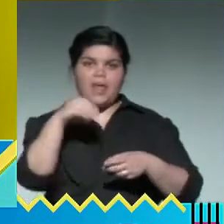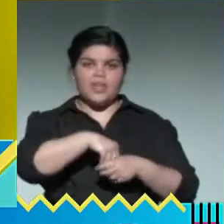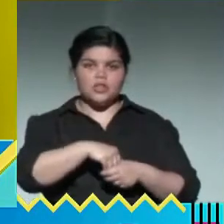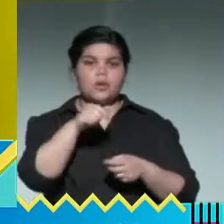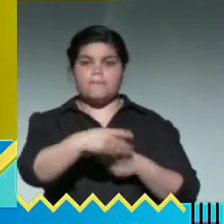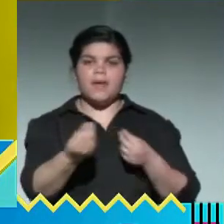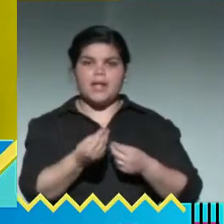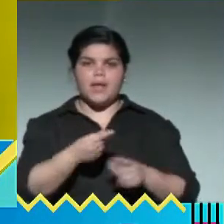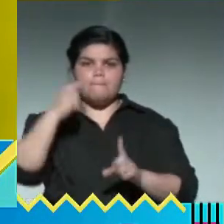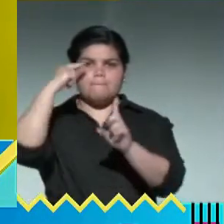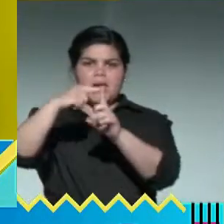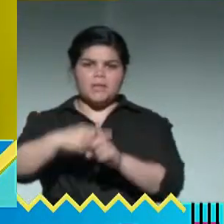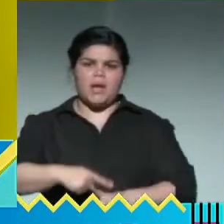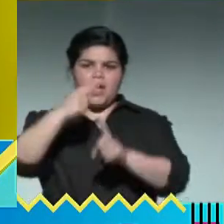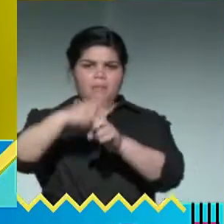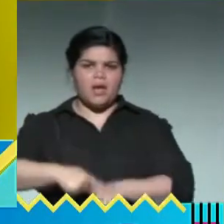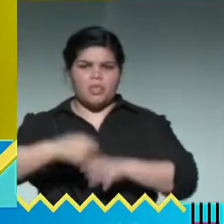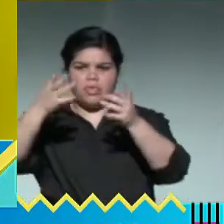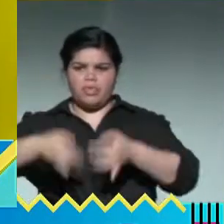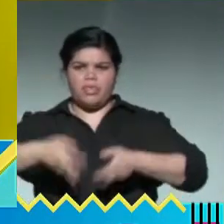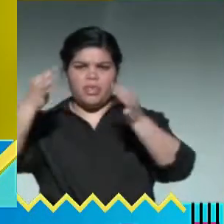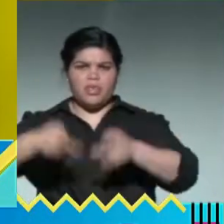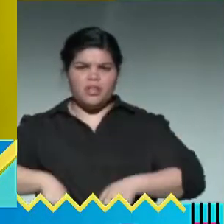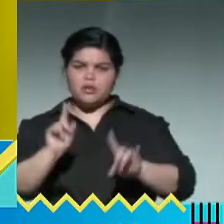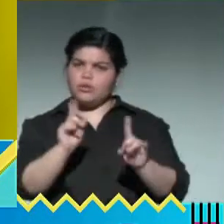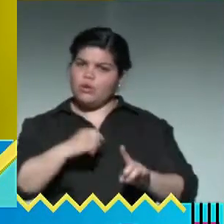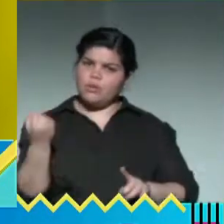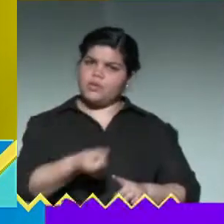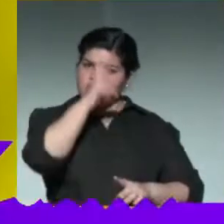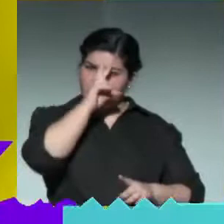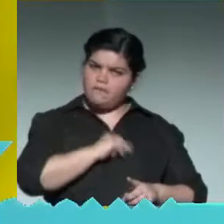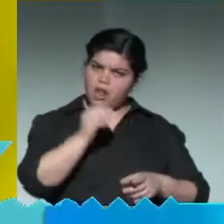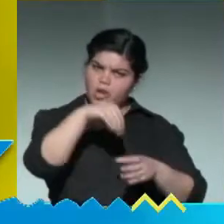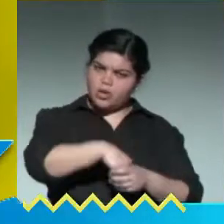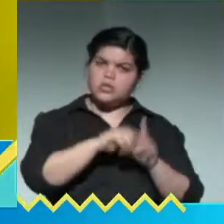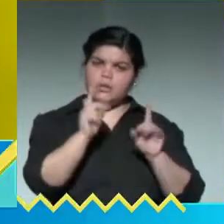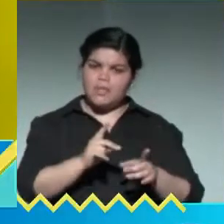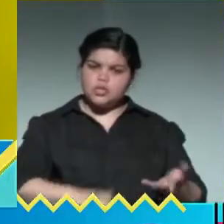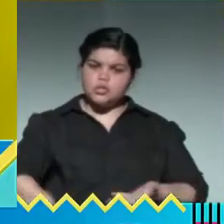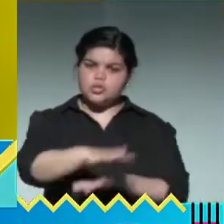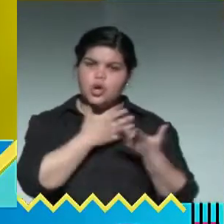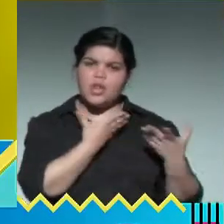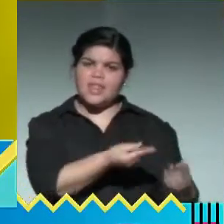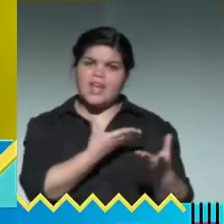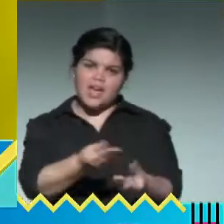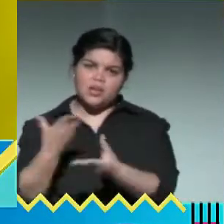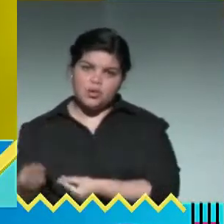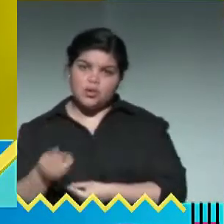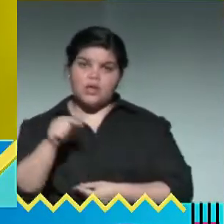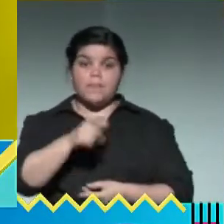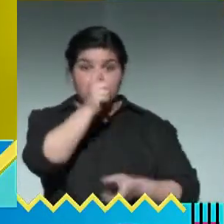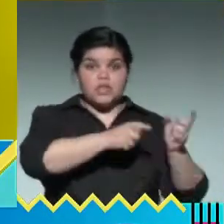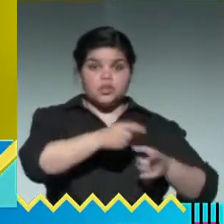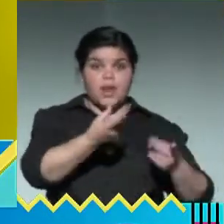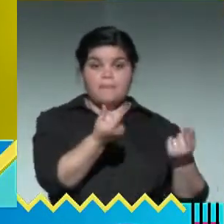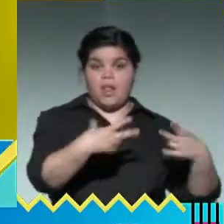y eso no puede pasar. Nosotros tenemos que ser una sociedad solidaria y subsidiaria, digamos. En este sentido, el que más tiene